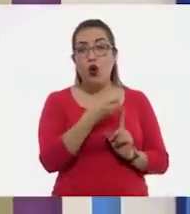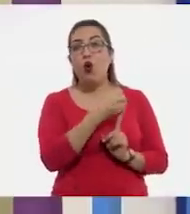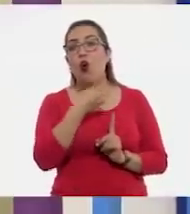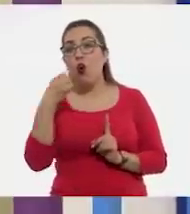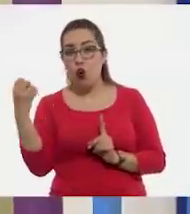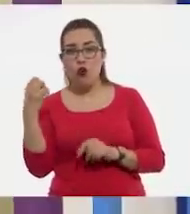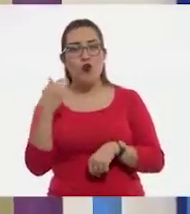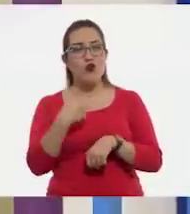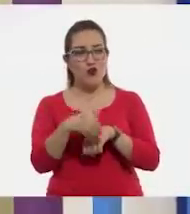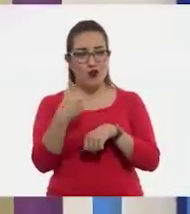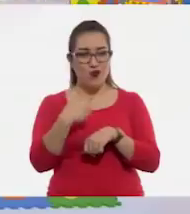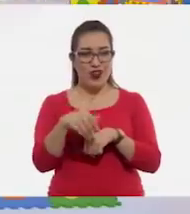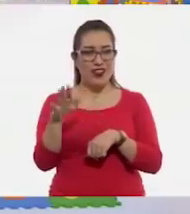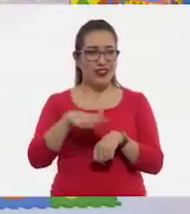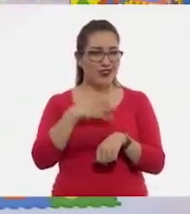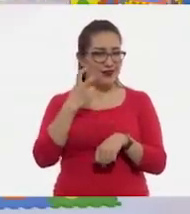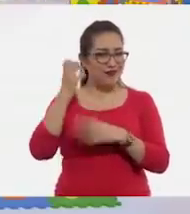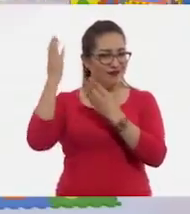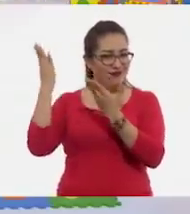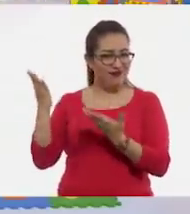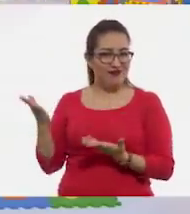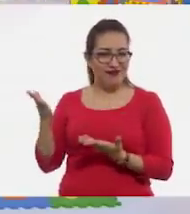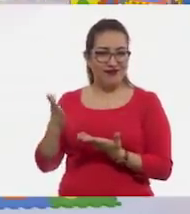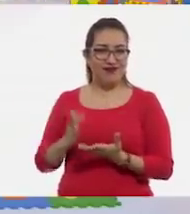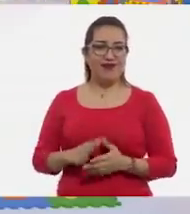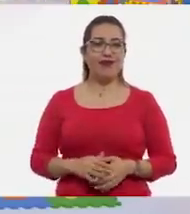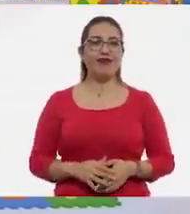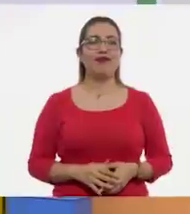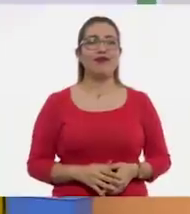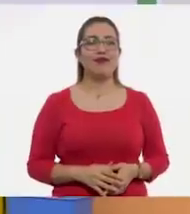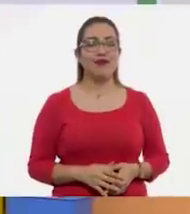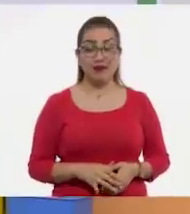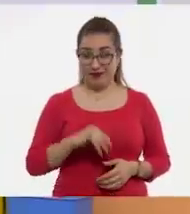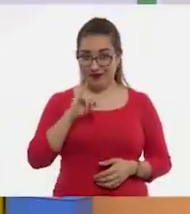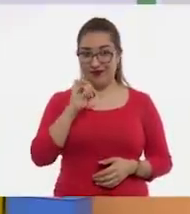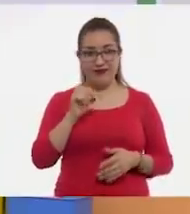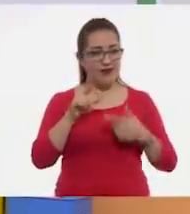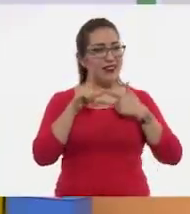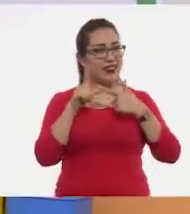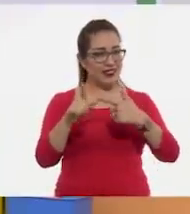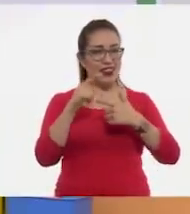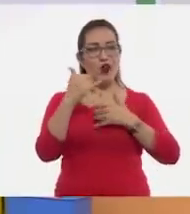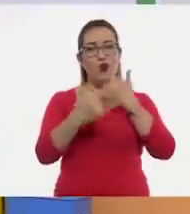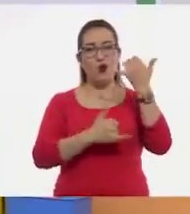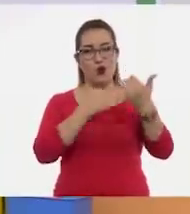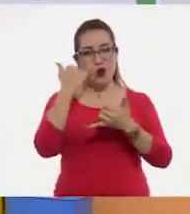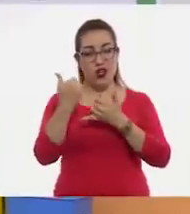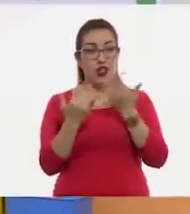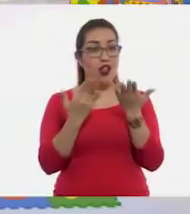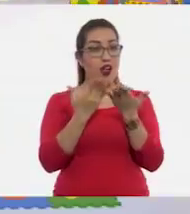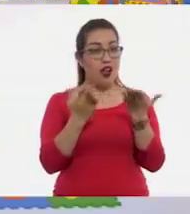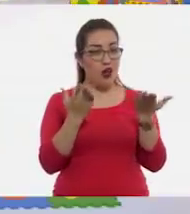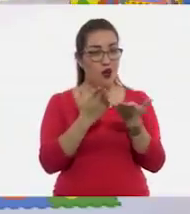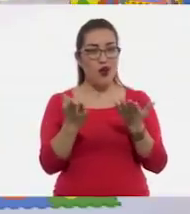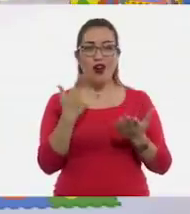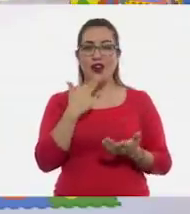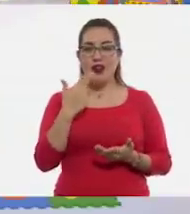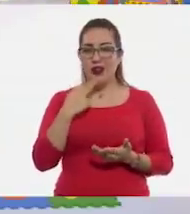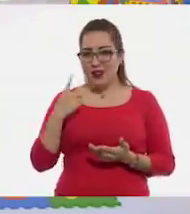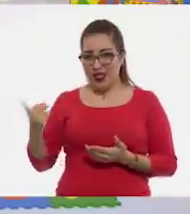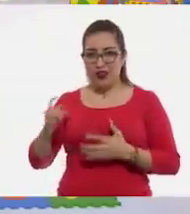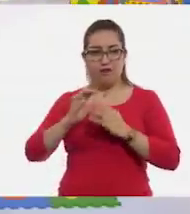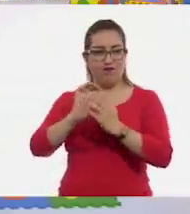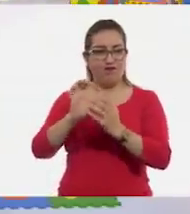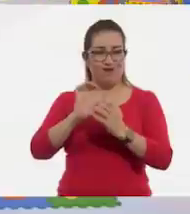eso está ese tablero que está ahí. Este otro tablero. Ah, y vamos a seguir jugando, pero ahora vamos a utilizar estos dos dados que tenemos